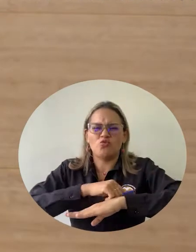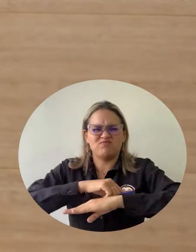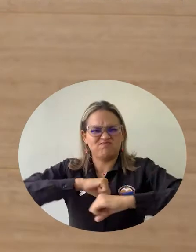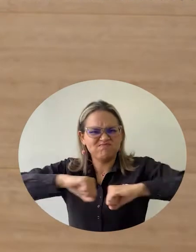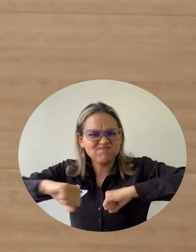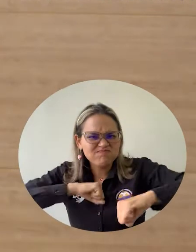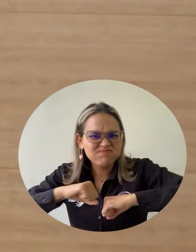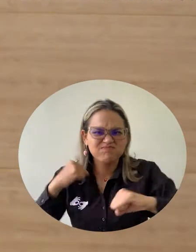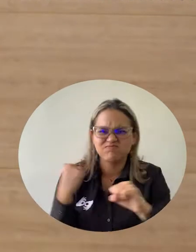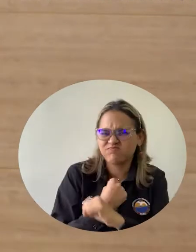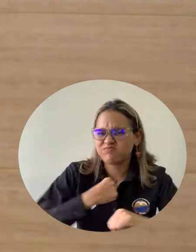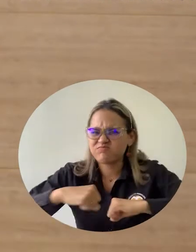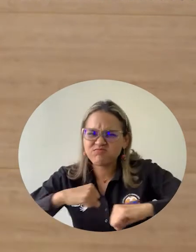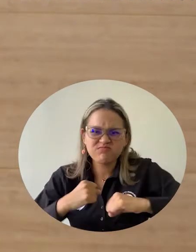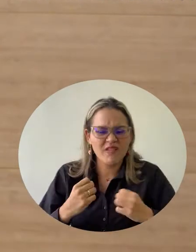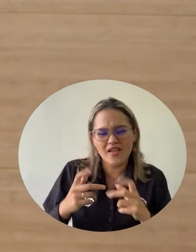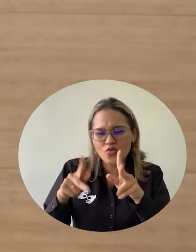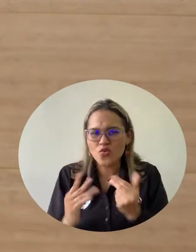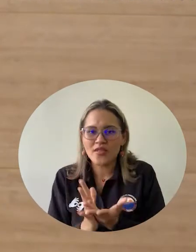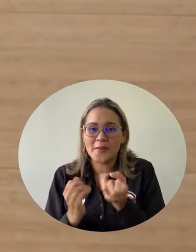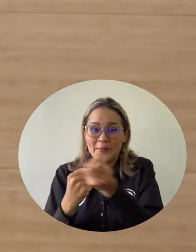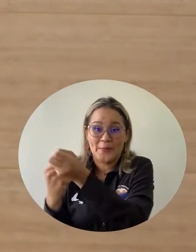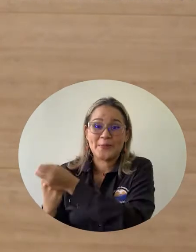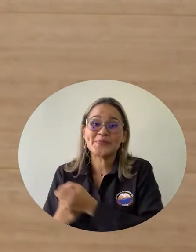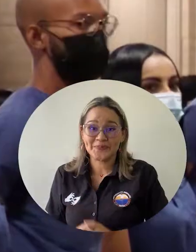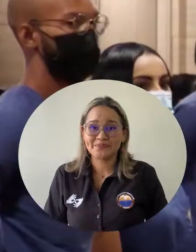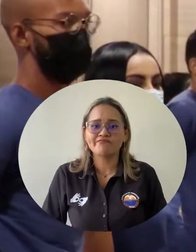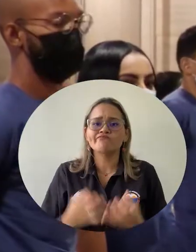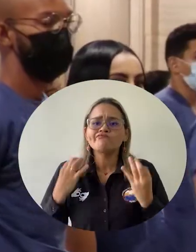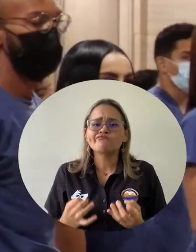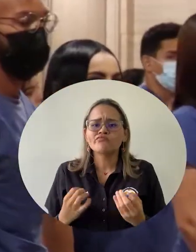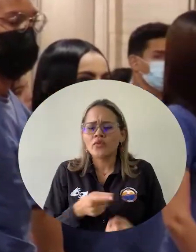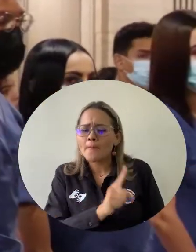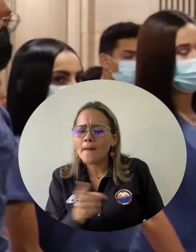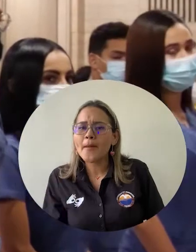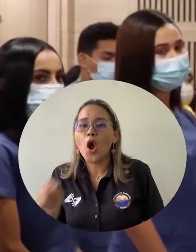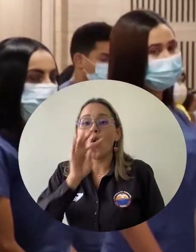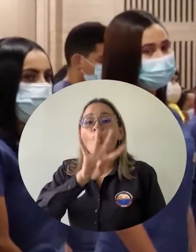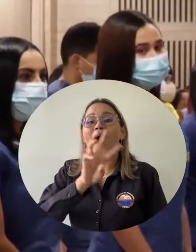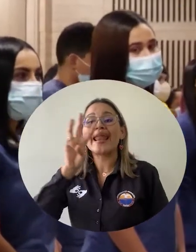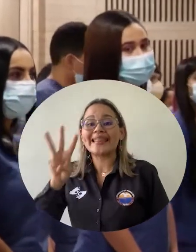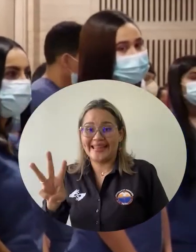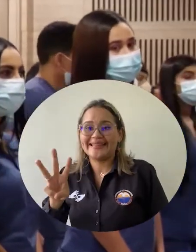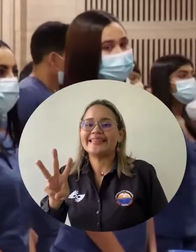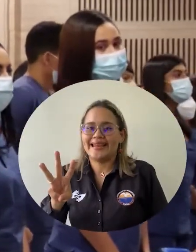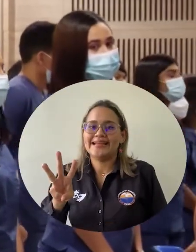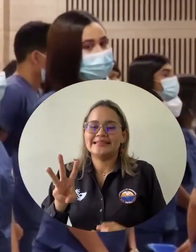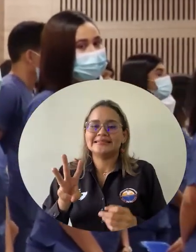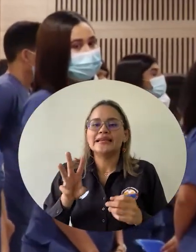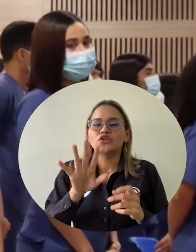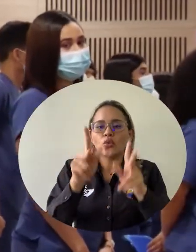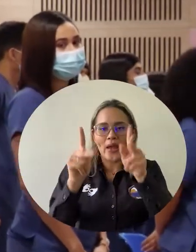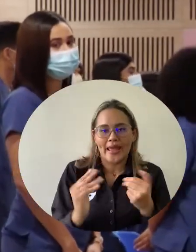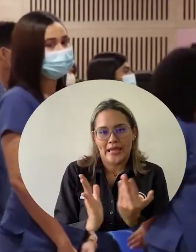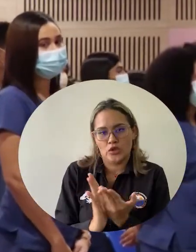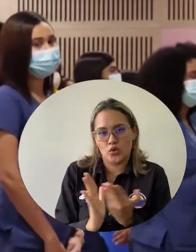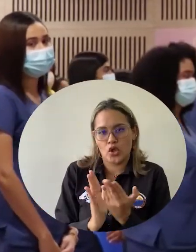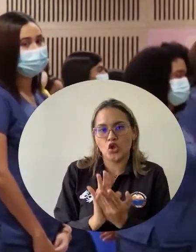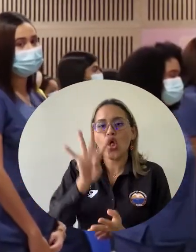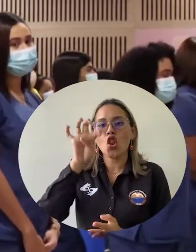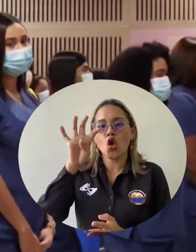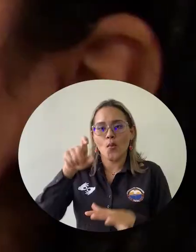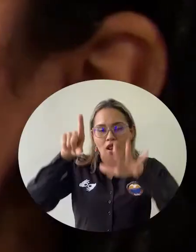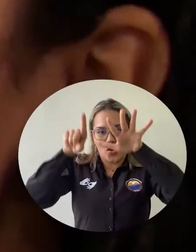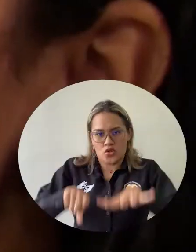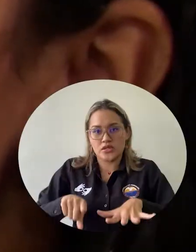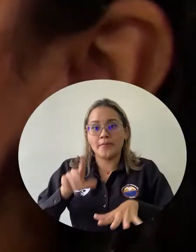dentro de la gestión que se hace se le brinda pues a los estudiantes. En total fueron 43 jóvenes de noveno semestre que simbólicamente obtuvieron